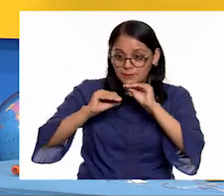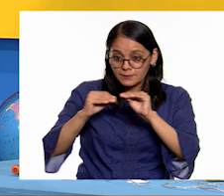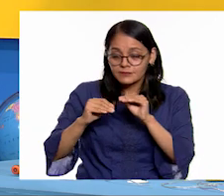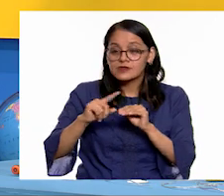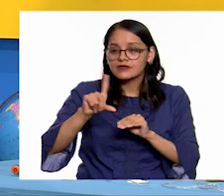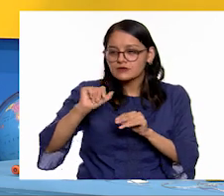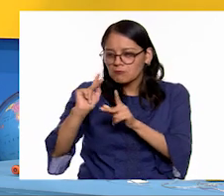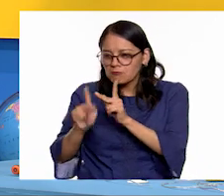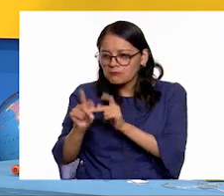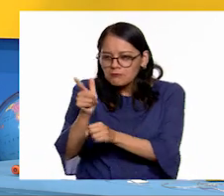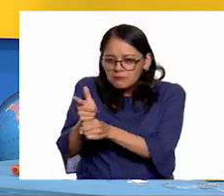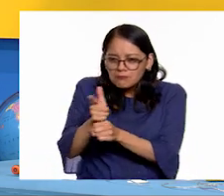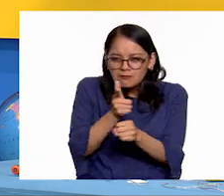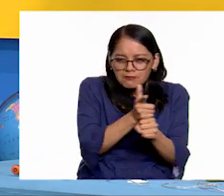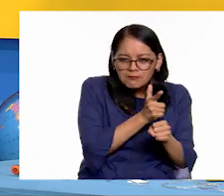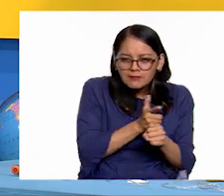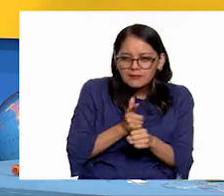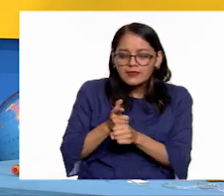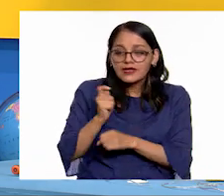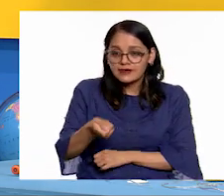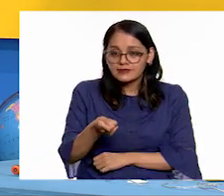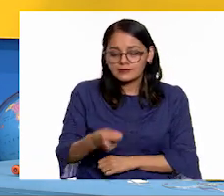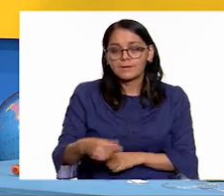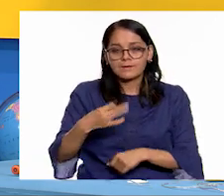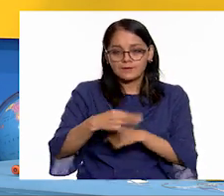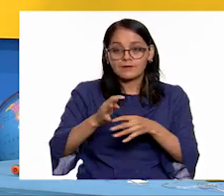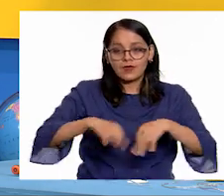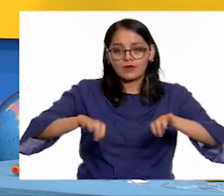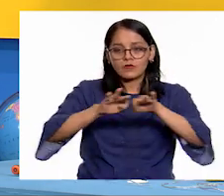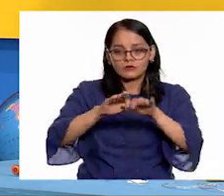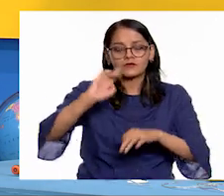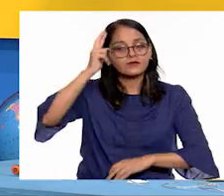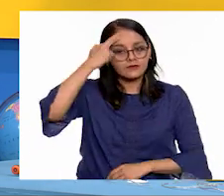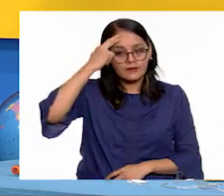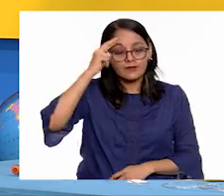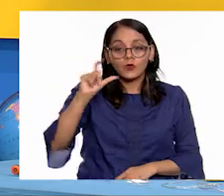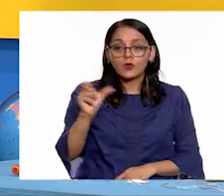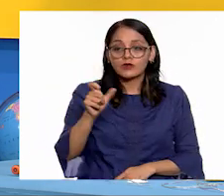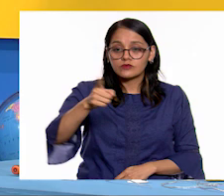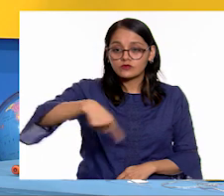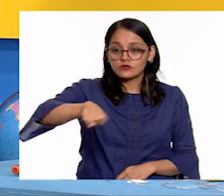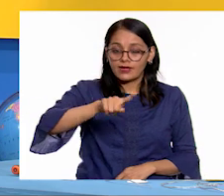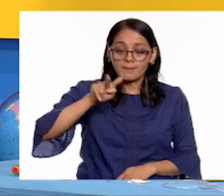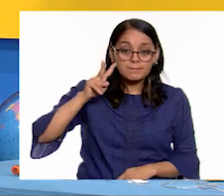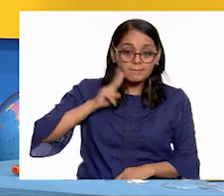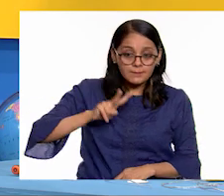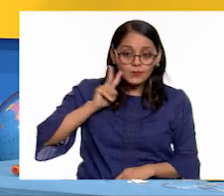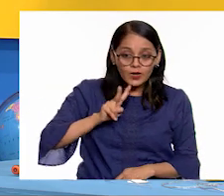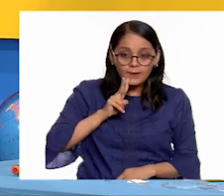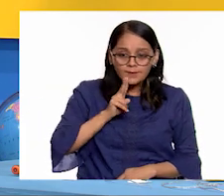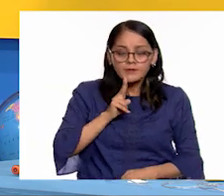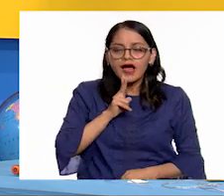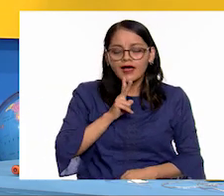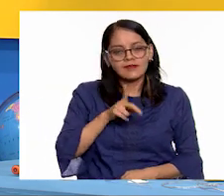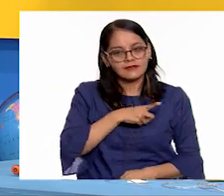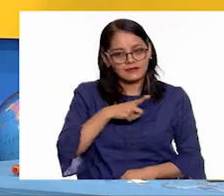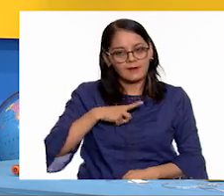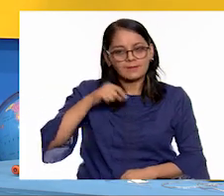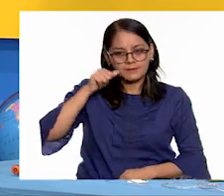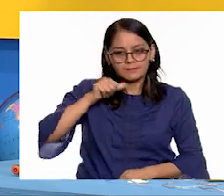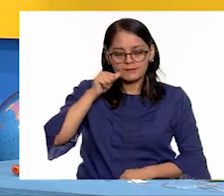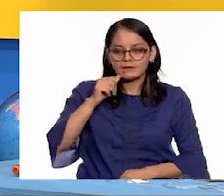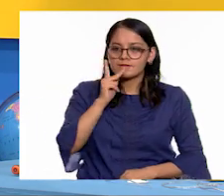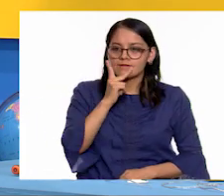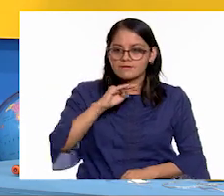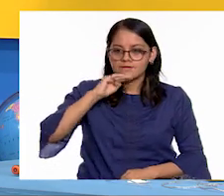construimos? Muy bien, maestra, sí. Es importante recordarles que al llevar a cabo los experimentos siempre deberá ser bajo la